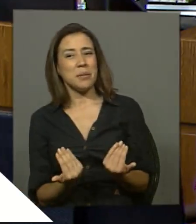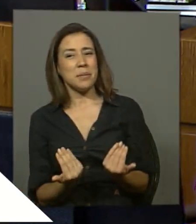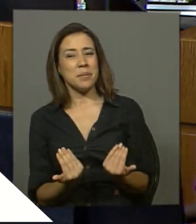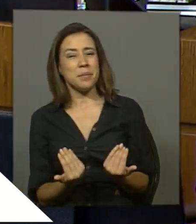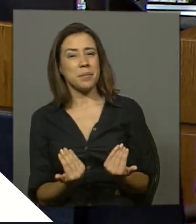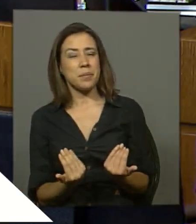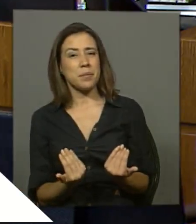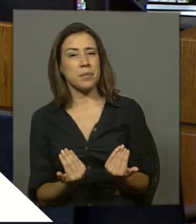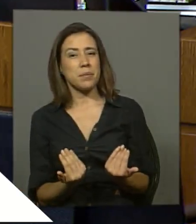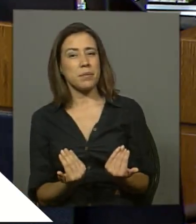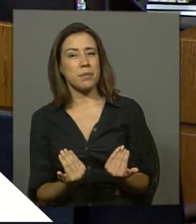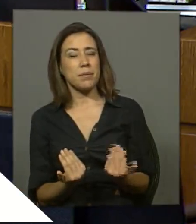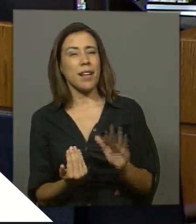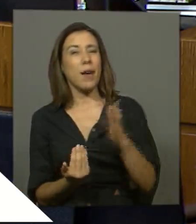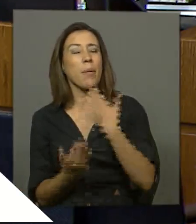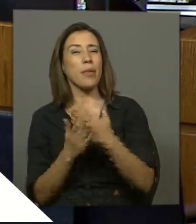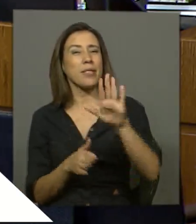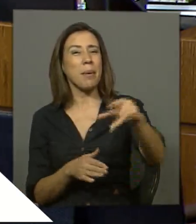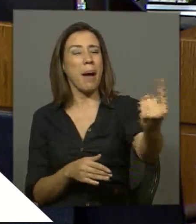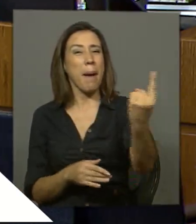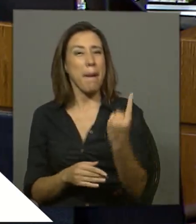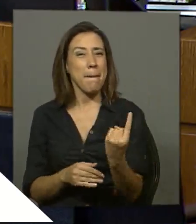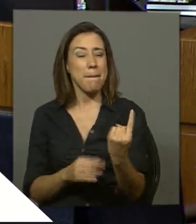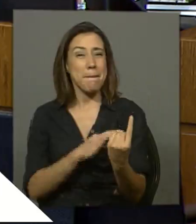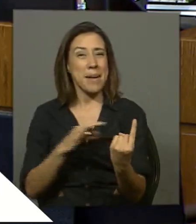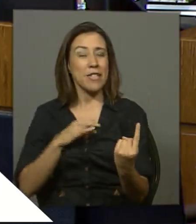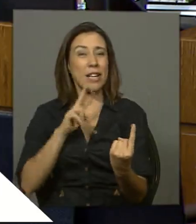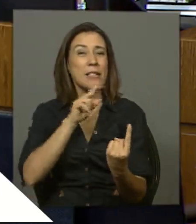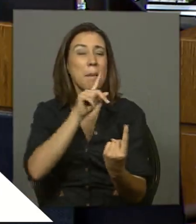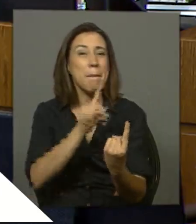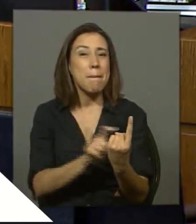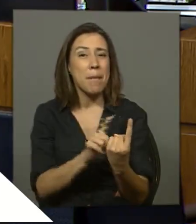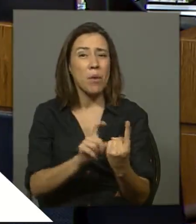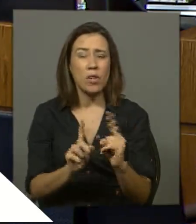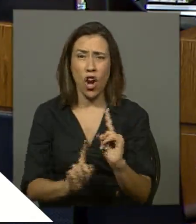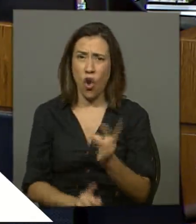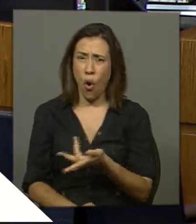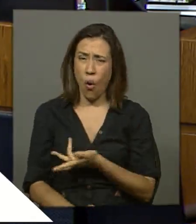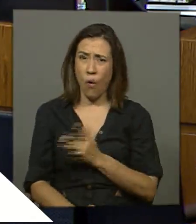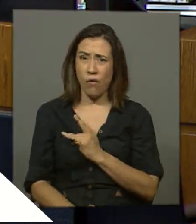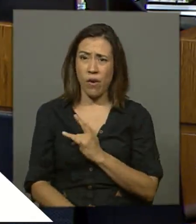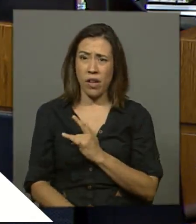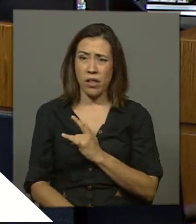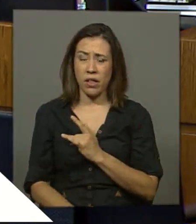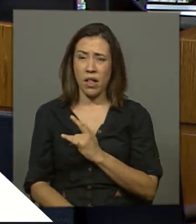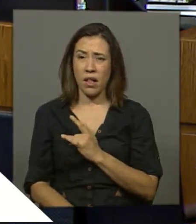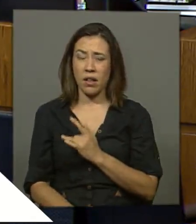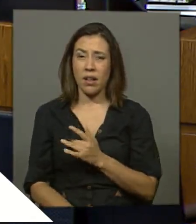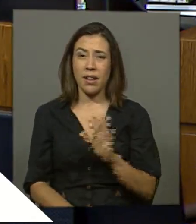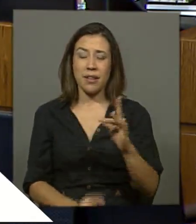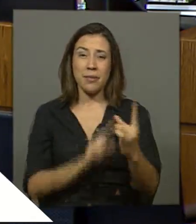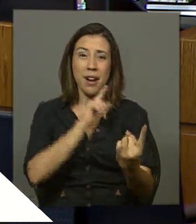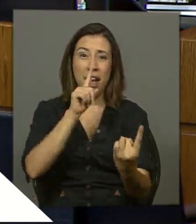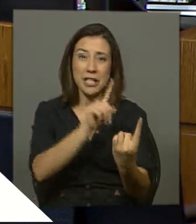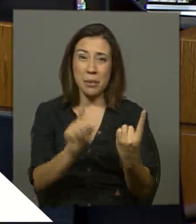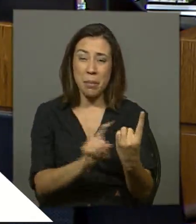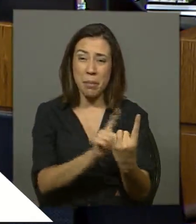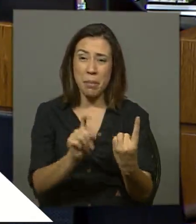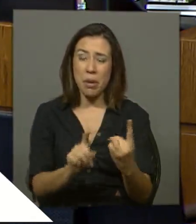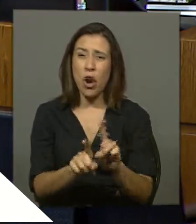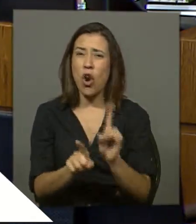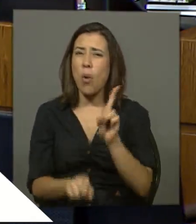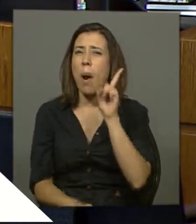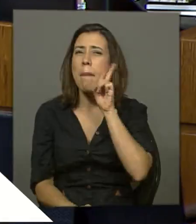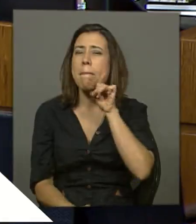que que esta interpelación no ofenda que esta interpelación no sea